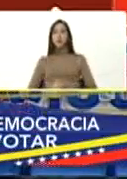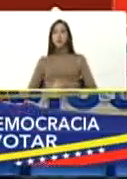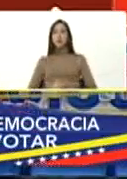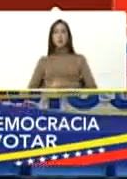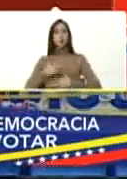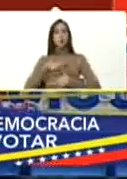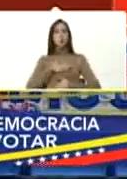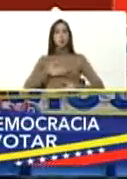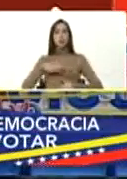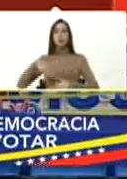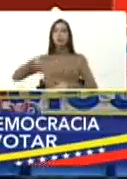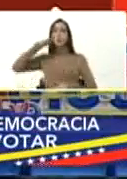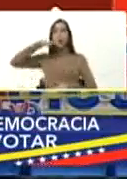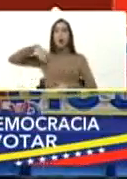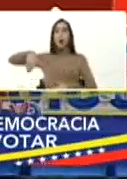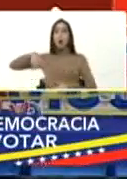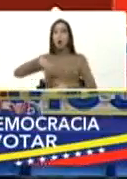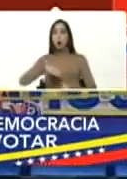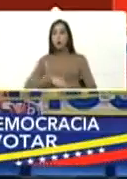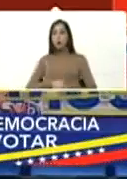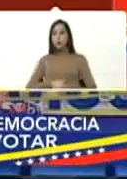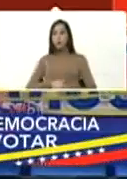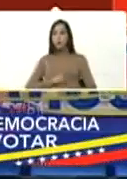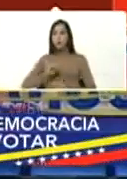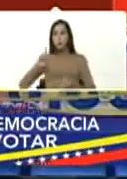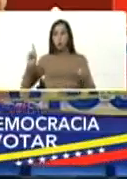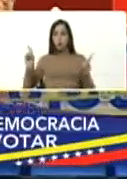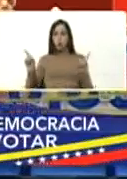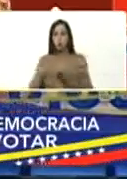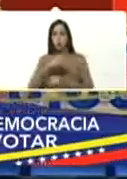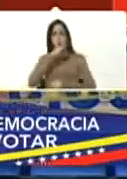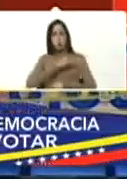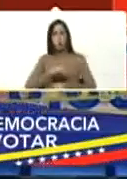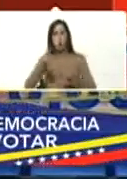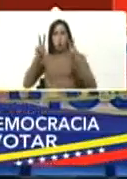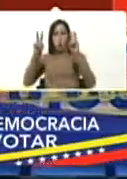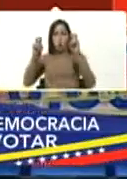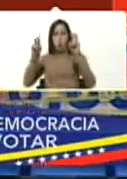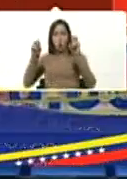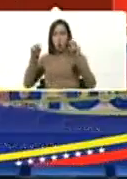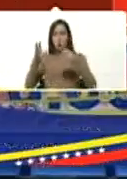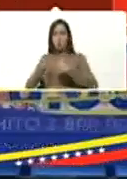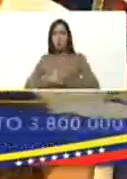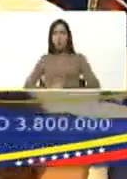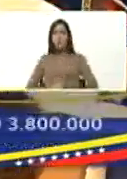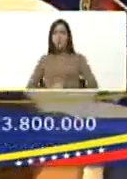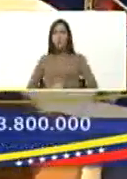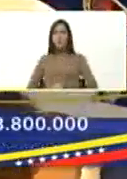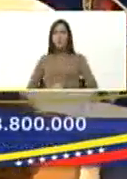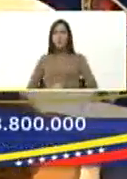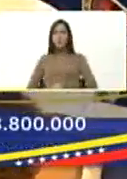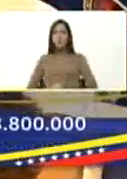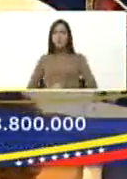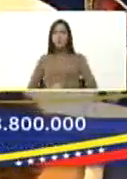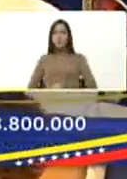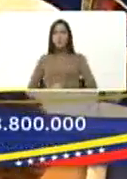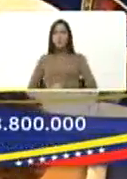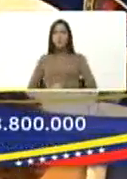gratificante para el pueblo. Una transición a una nueva sociedad. Una nueva sociedad.